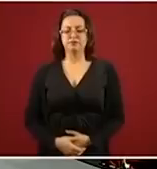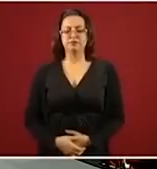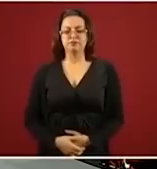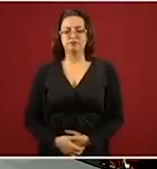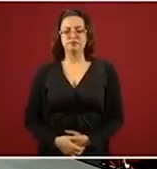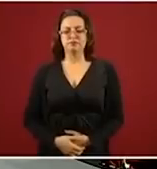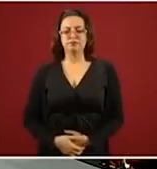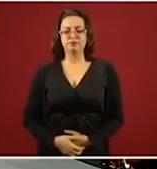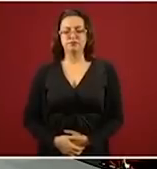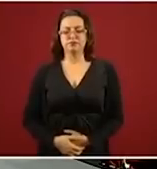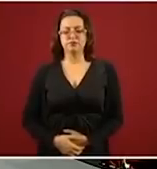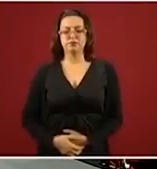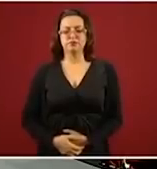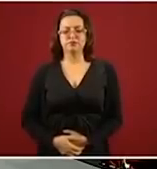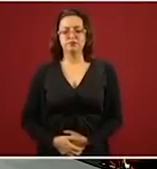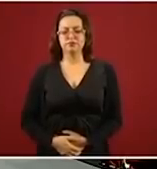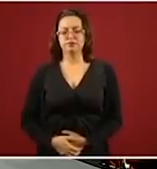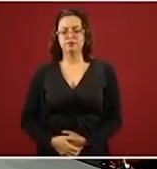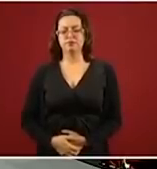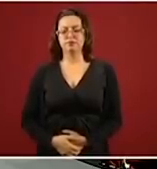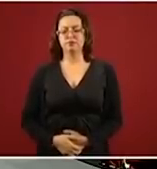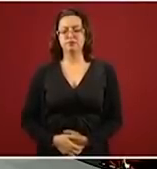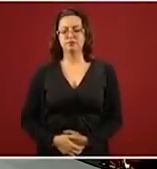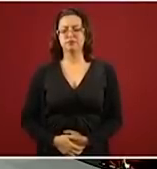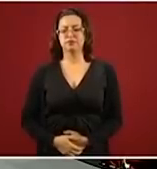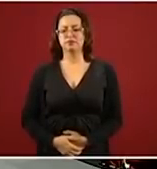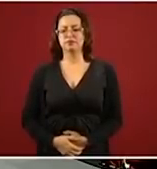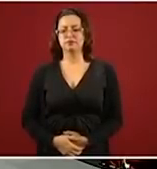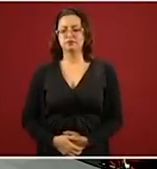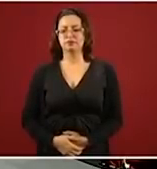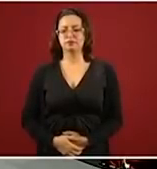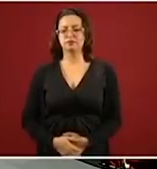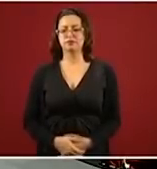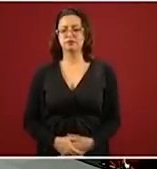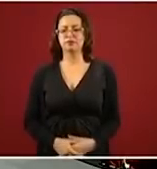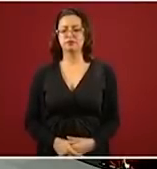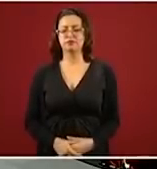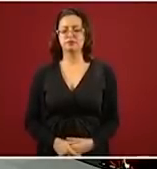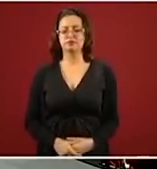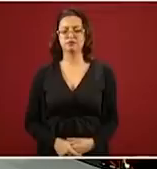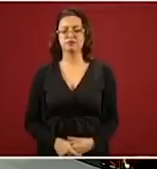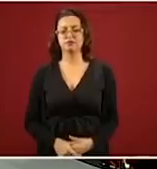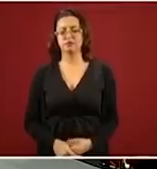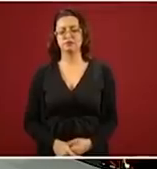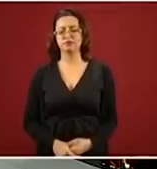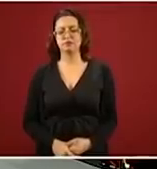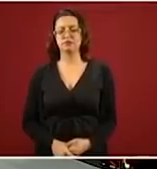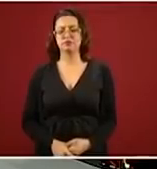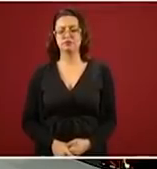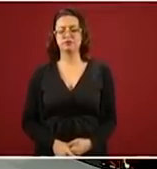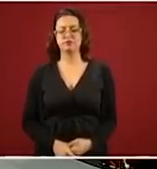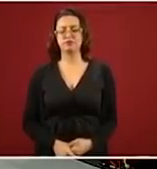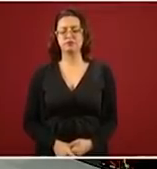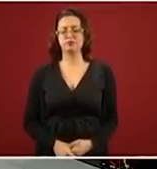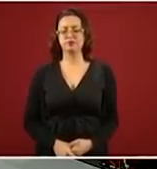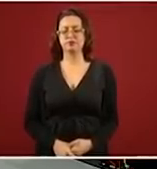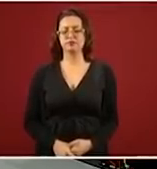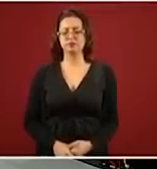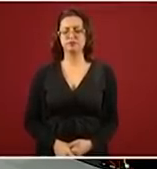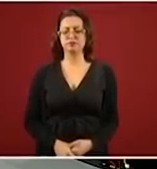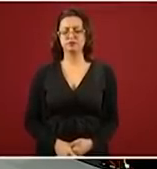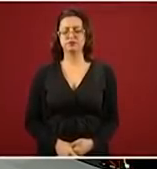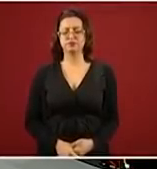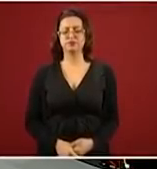día jueves publicamos en la razón una investigación uno de nuestros compañeros en donde señala que si bien